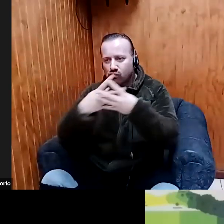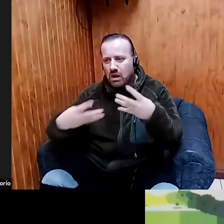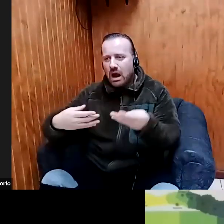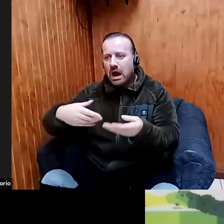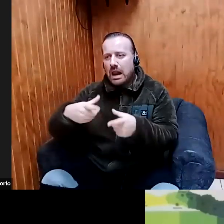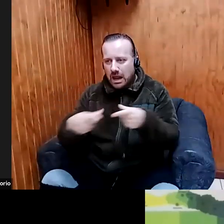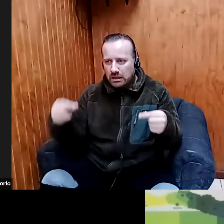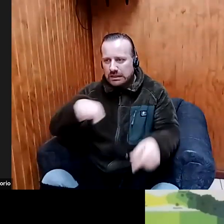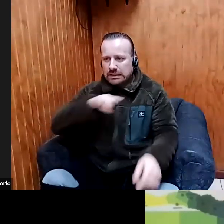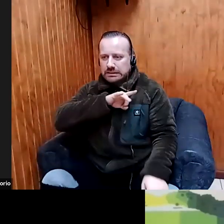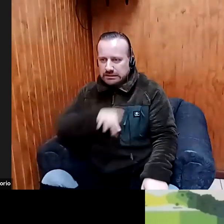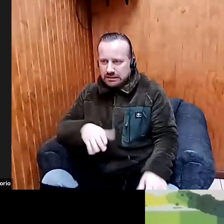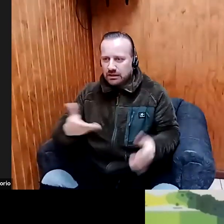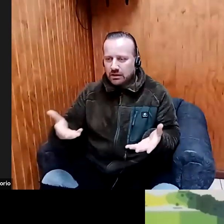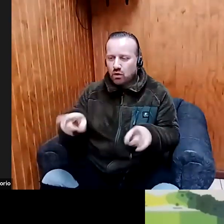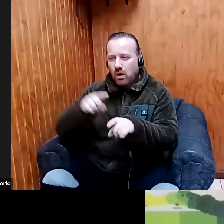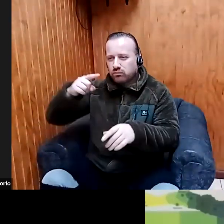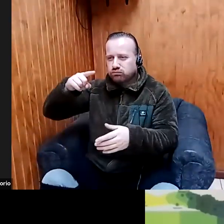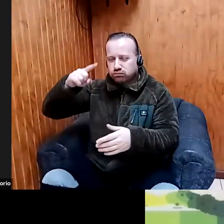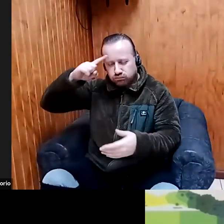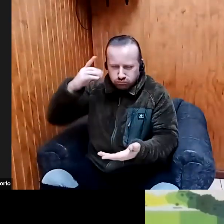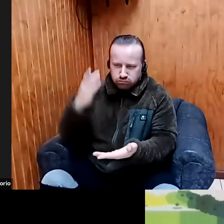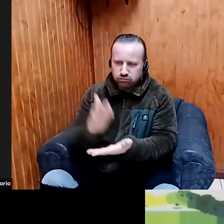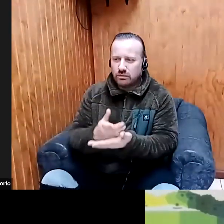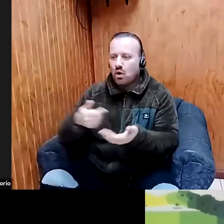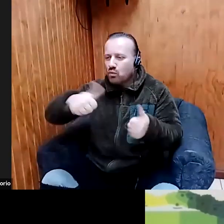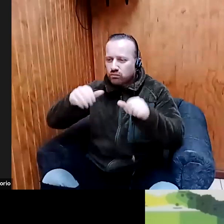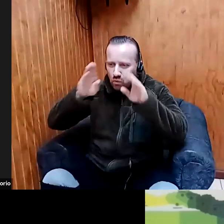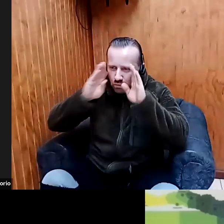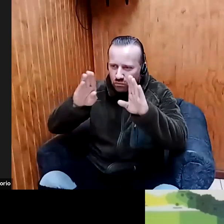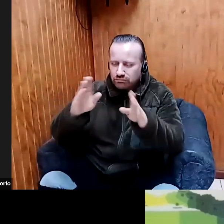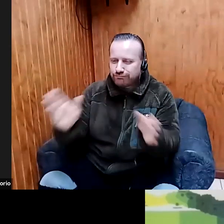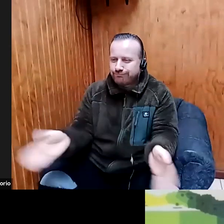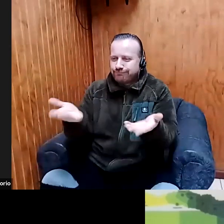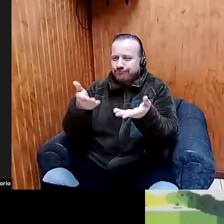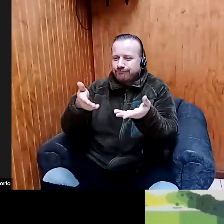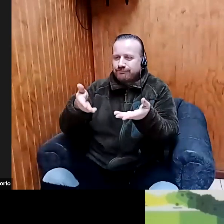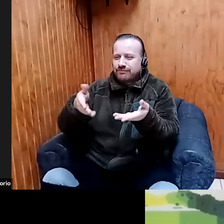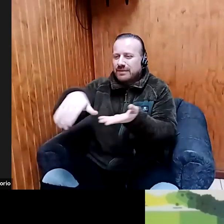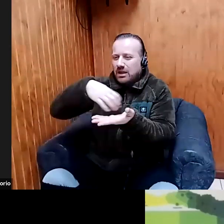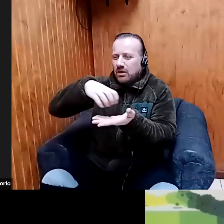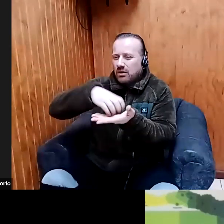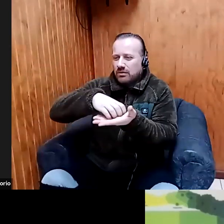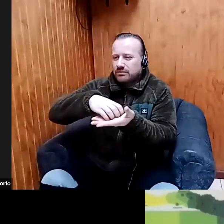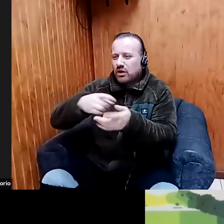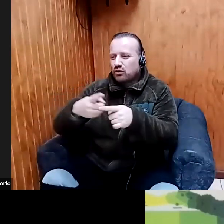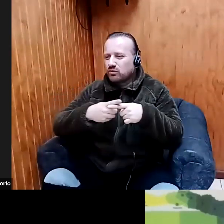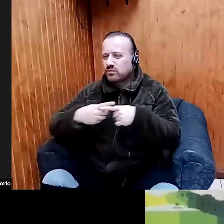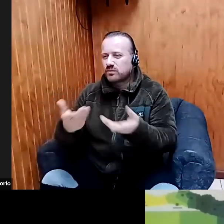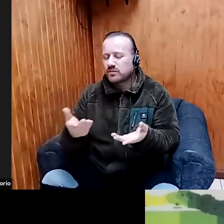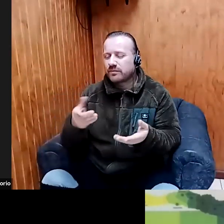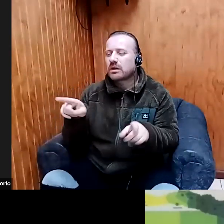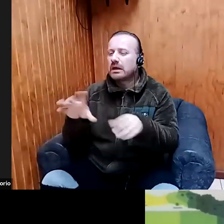Chile, para la toma de decisiones, ciencia orientada a la formación de ciudadanía. Así que muchas gracias por esas reflexiones y por compartir